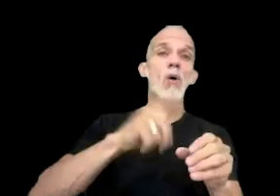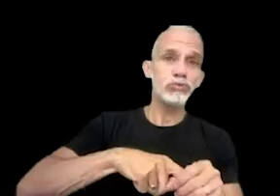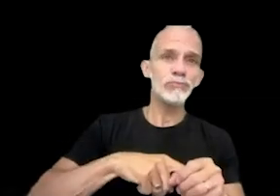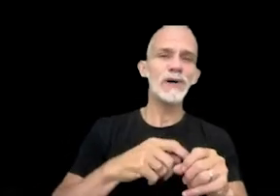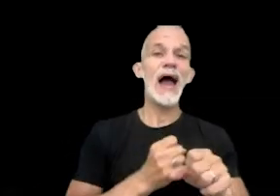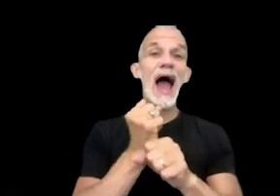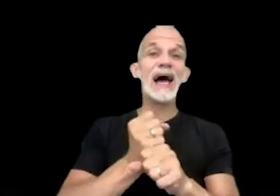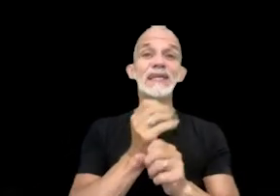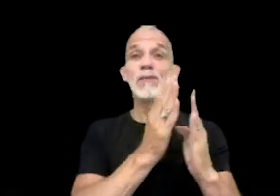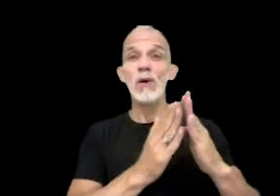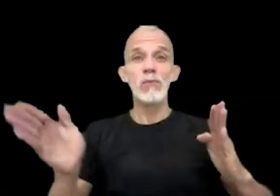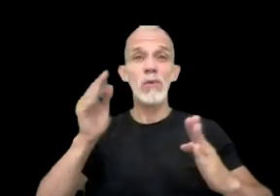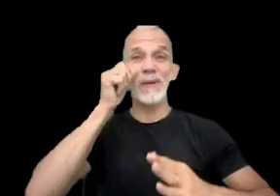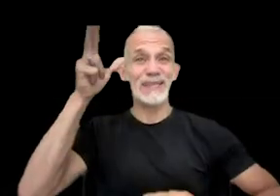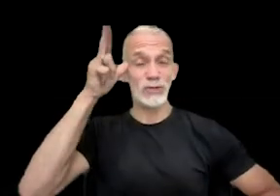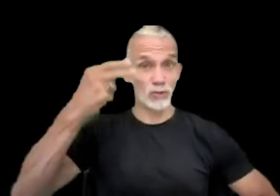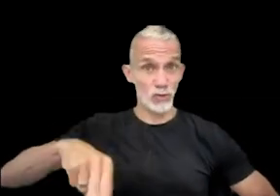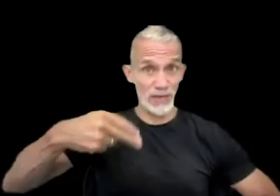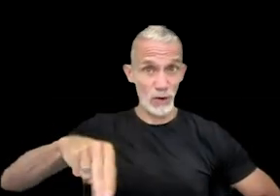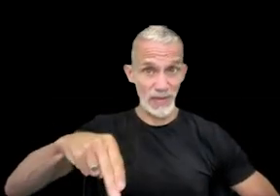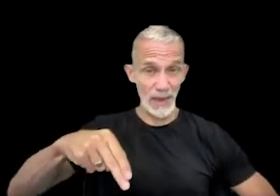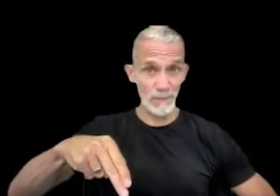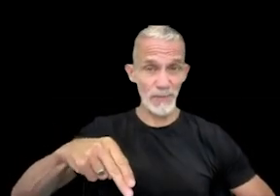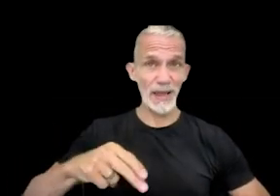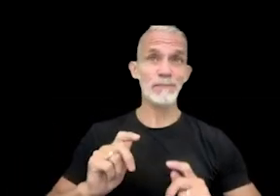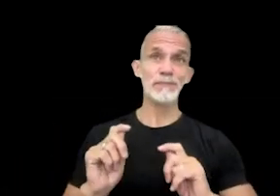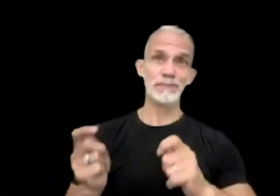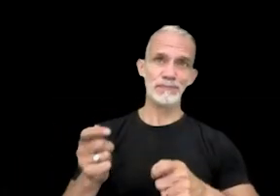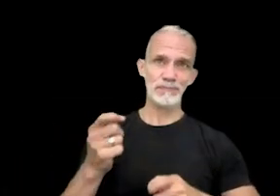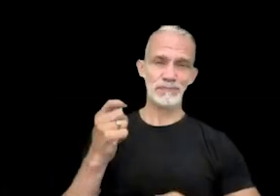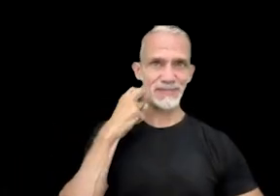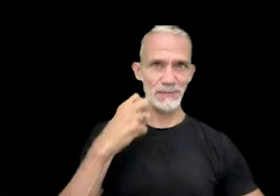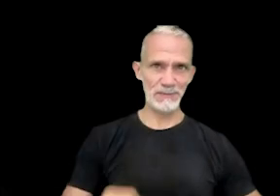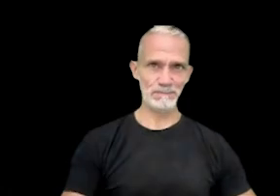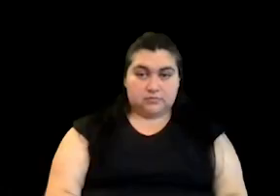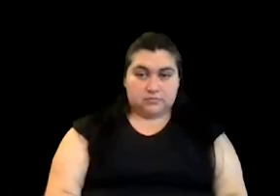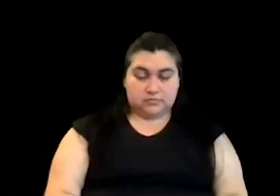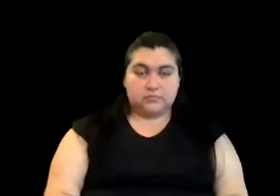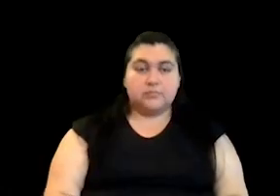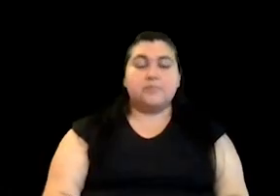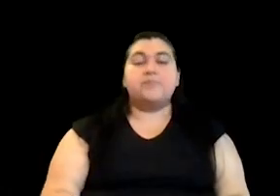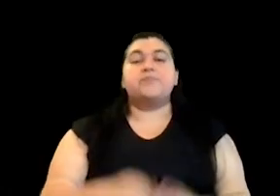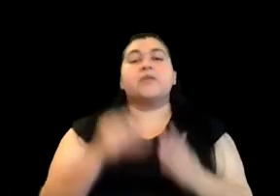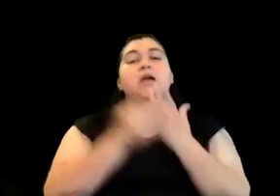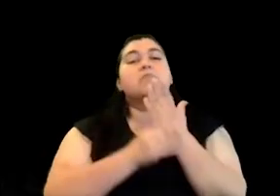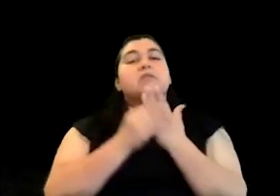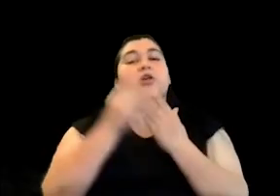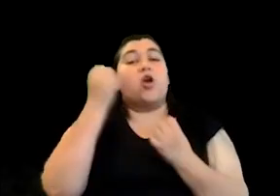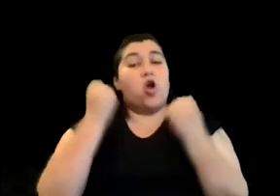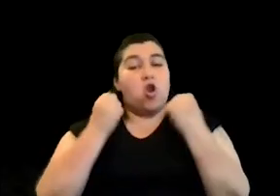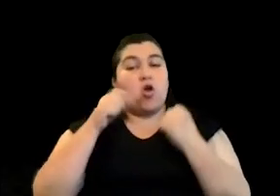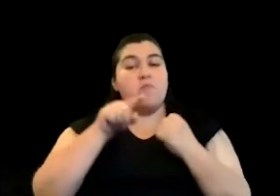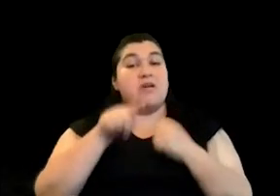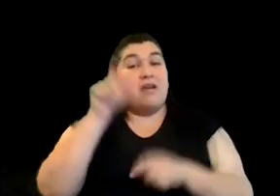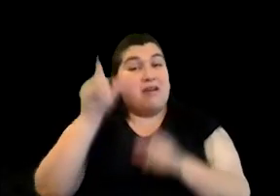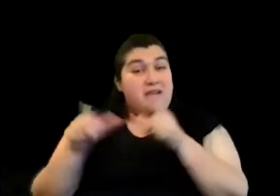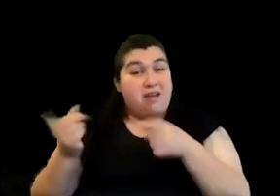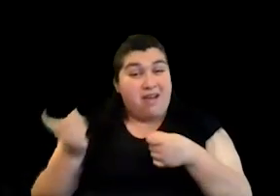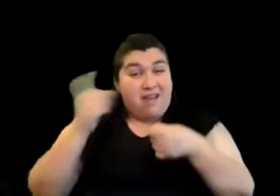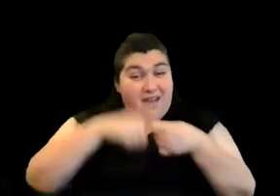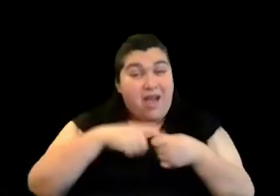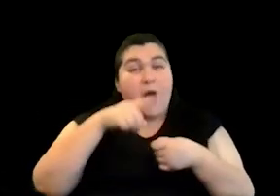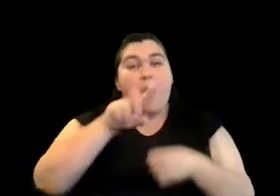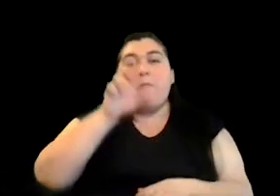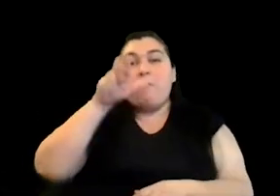de noviembre de 2025 y ya el Ministerio de Economía establece que quienes adhieran a este plan